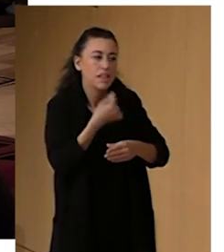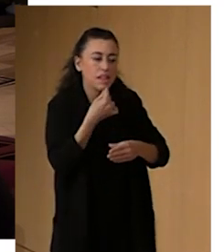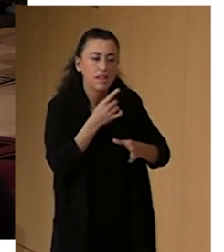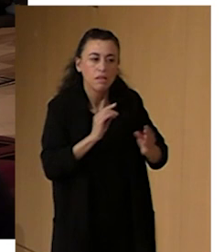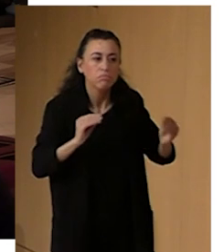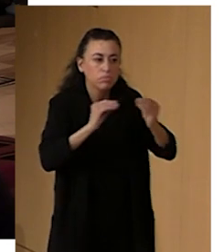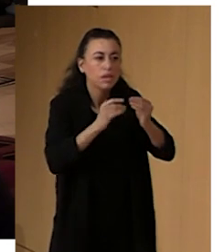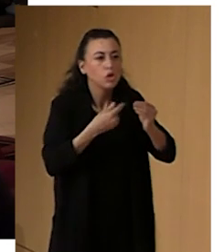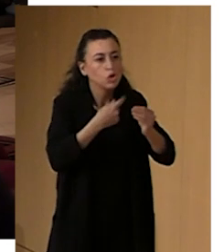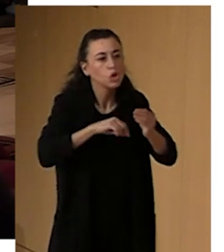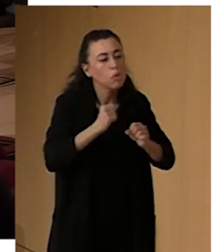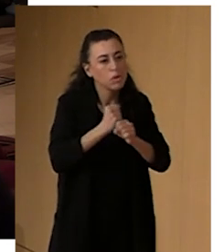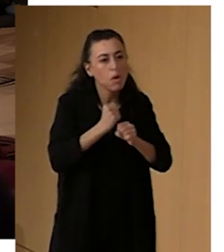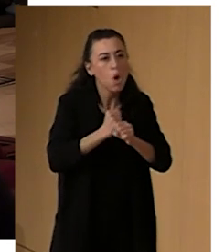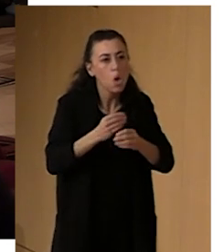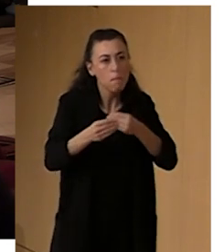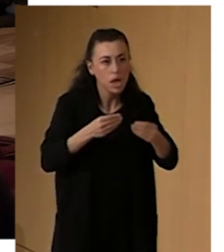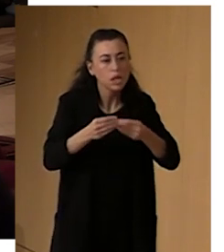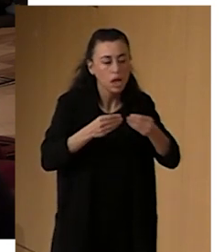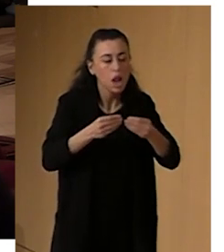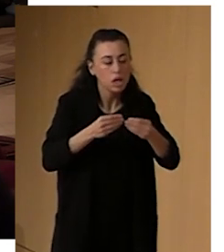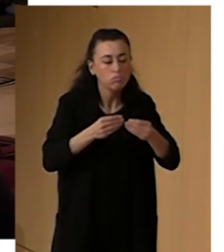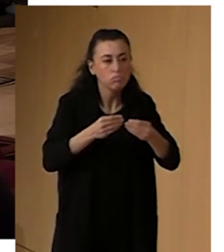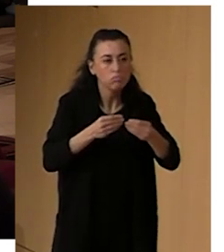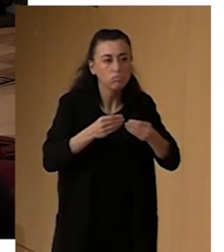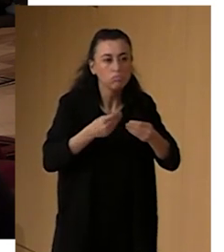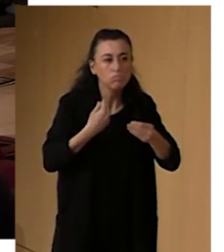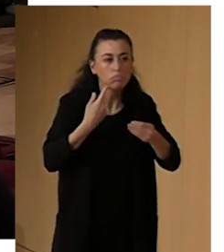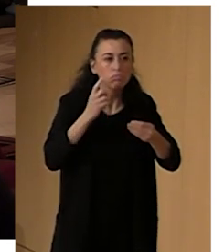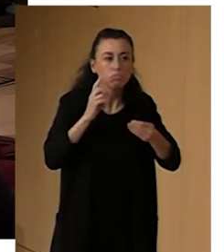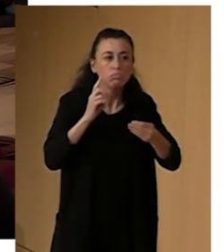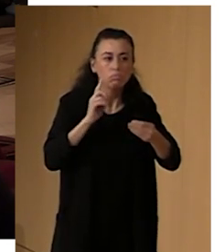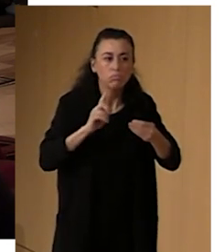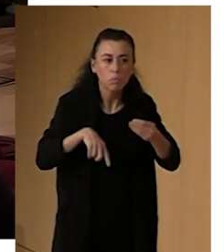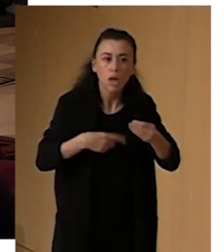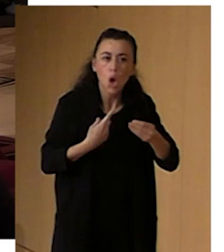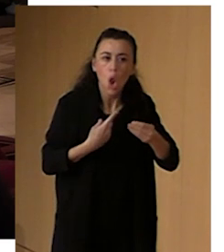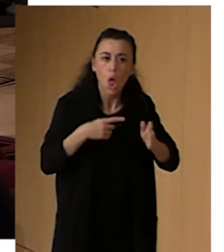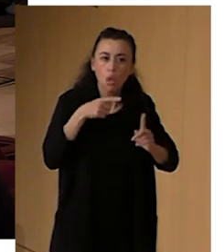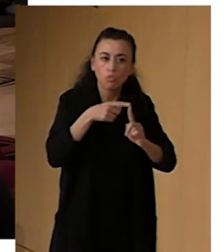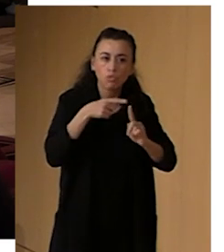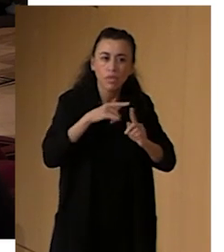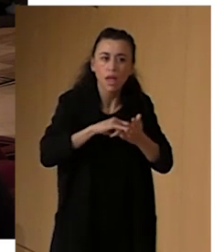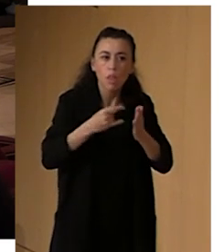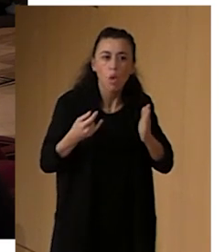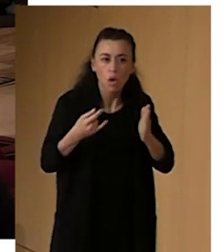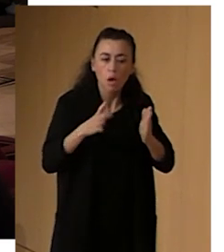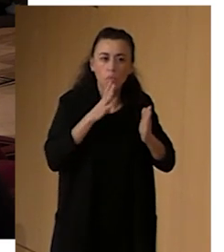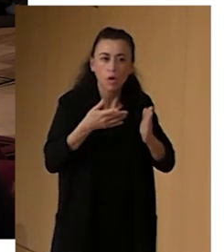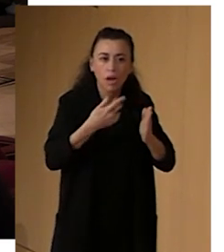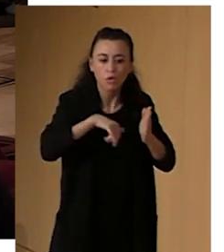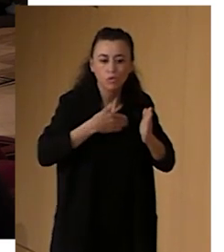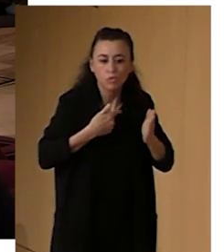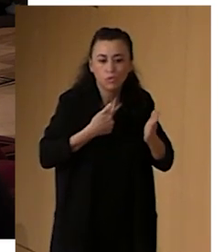los materiales pero lo trabajamos también desde el uso de la tecnología porque a nosotros la